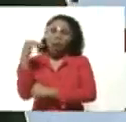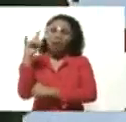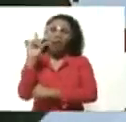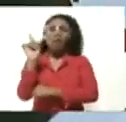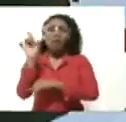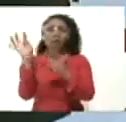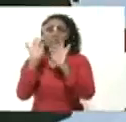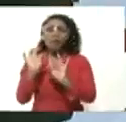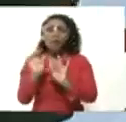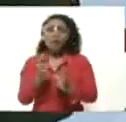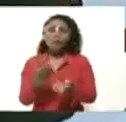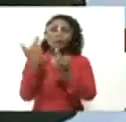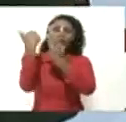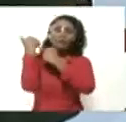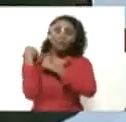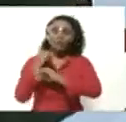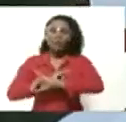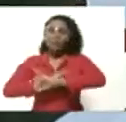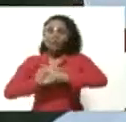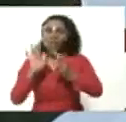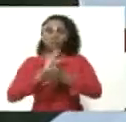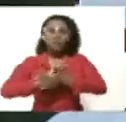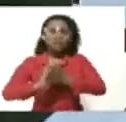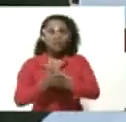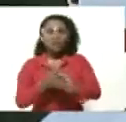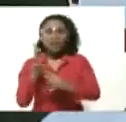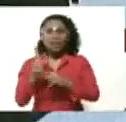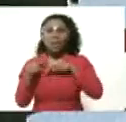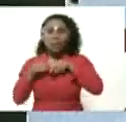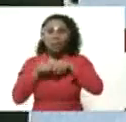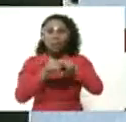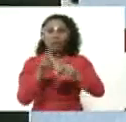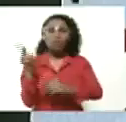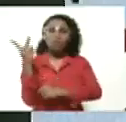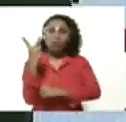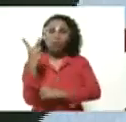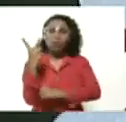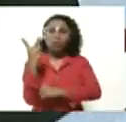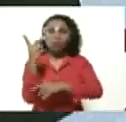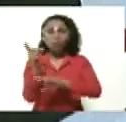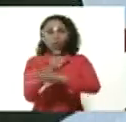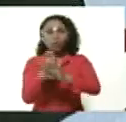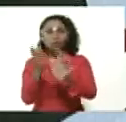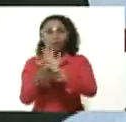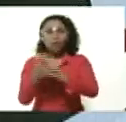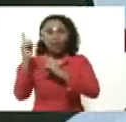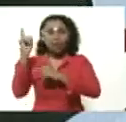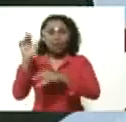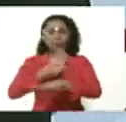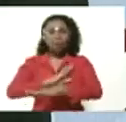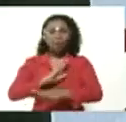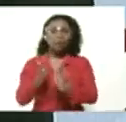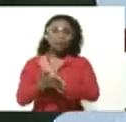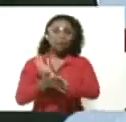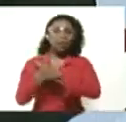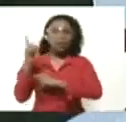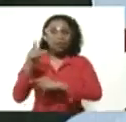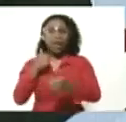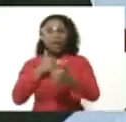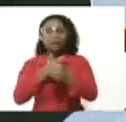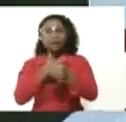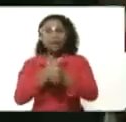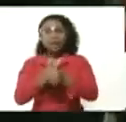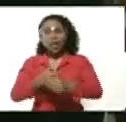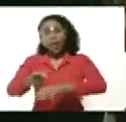manera asume el fin de esa dualidad, asume el fin de la existencia de un